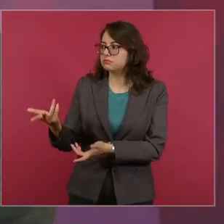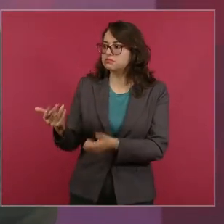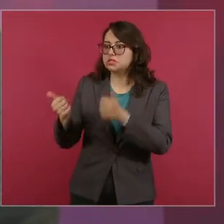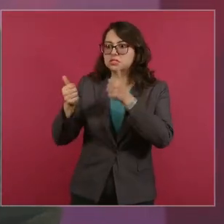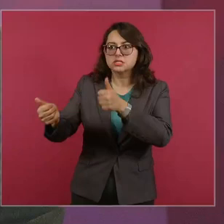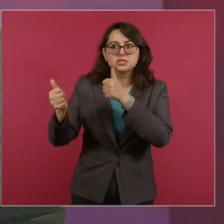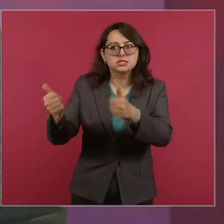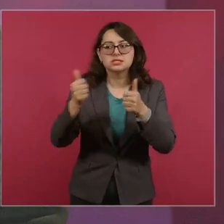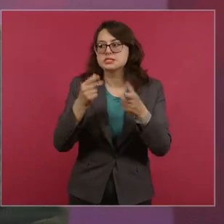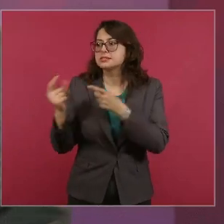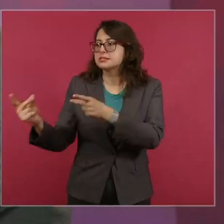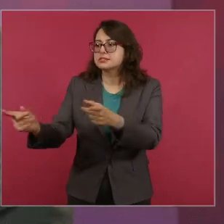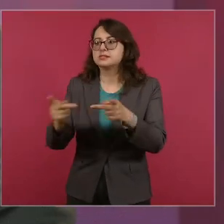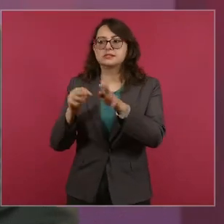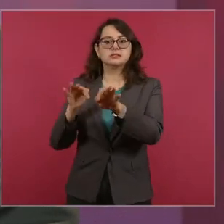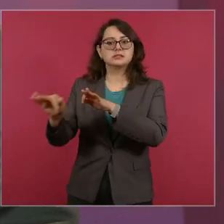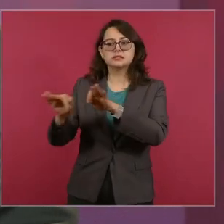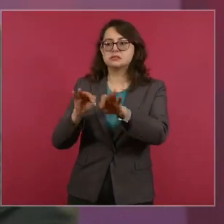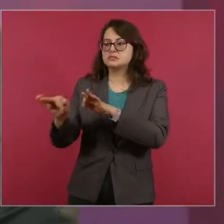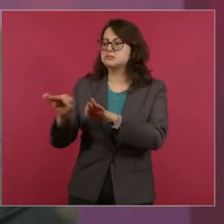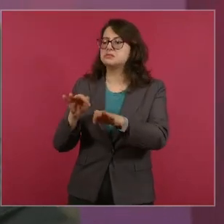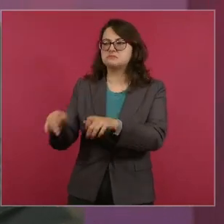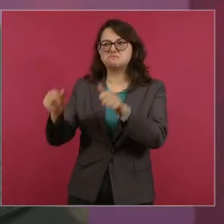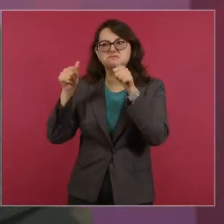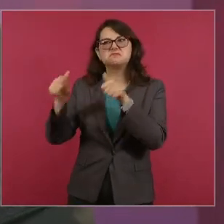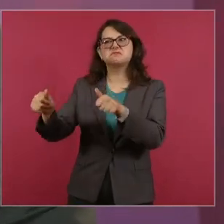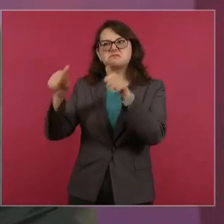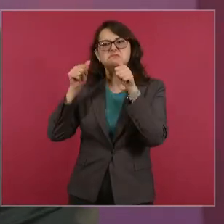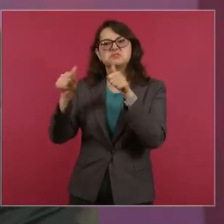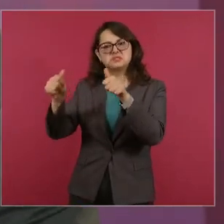y no se despegó